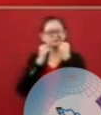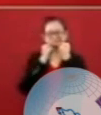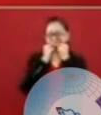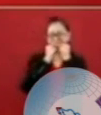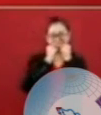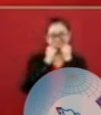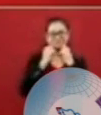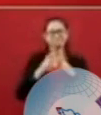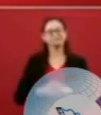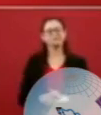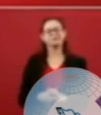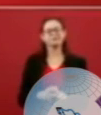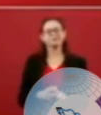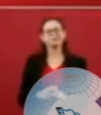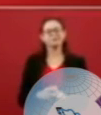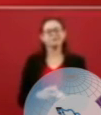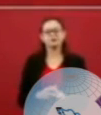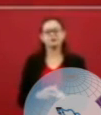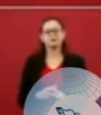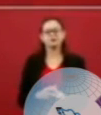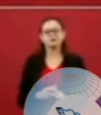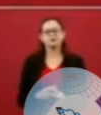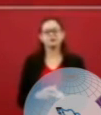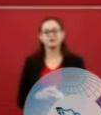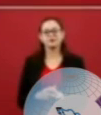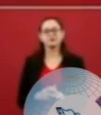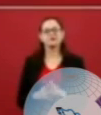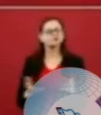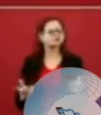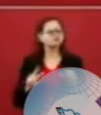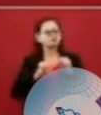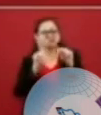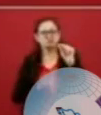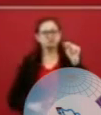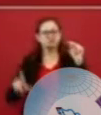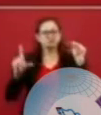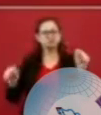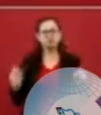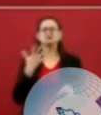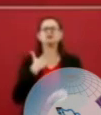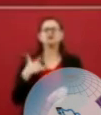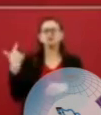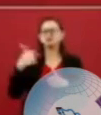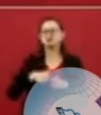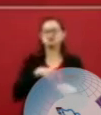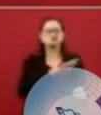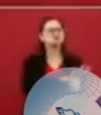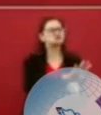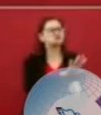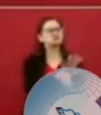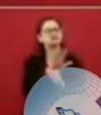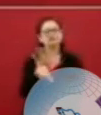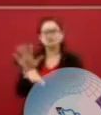Ya hay combustible en todo el país sin problema.